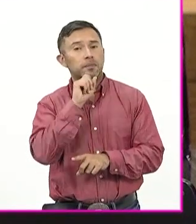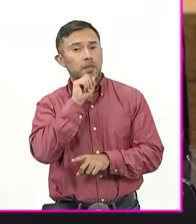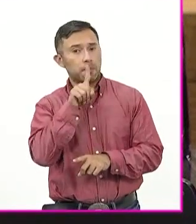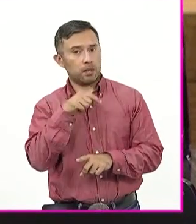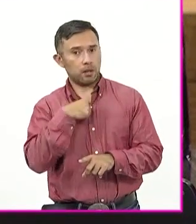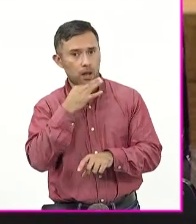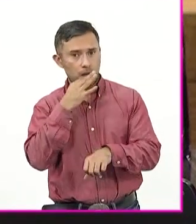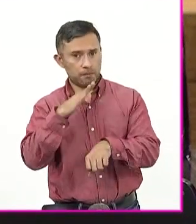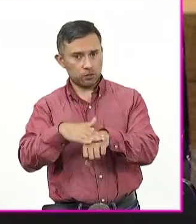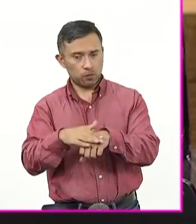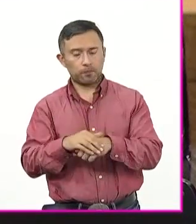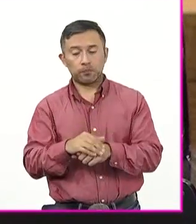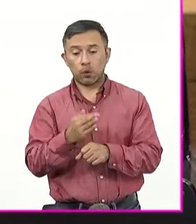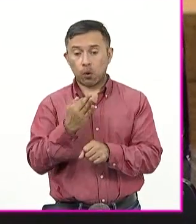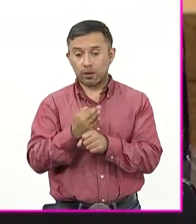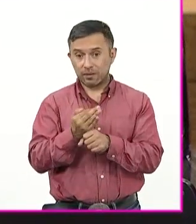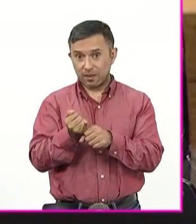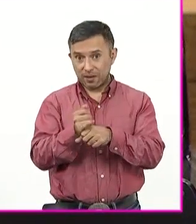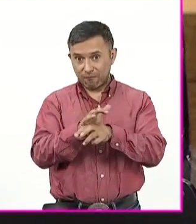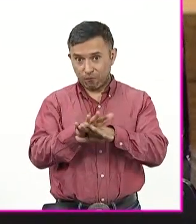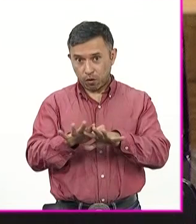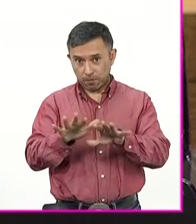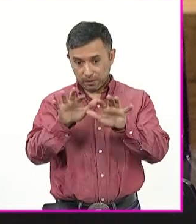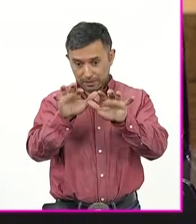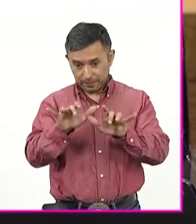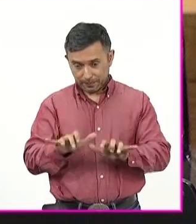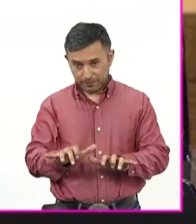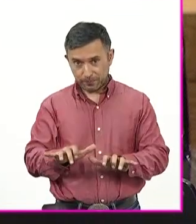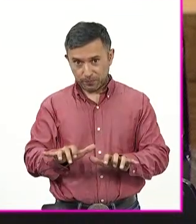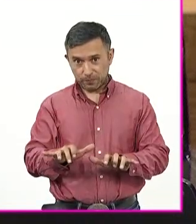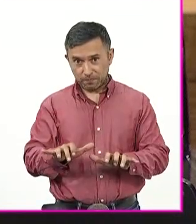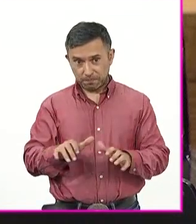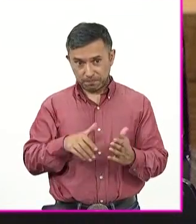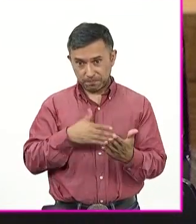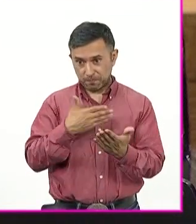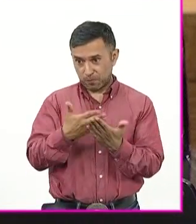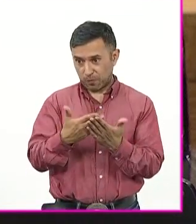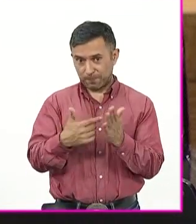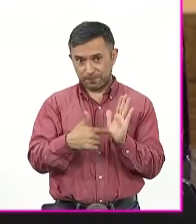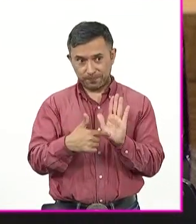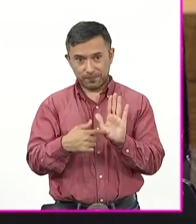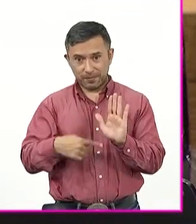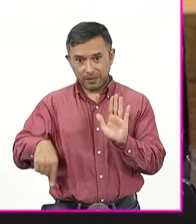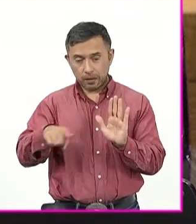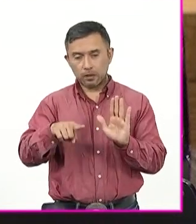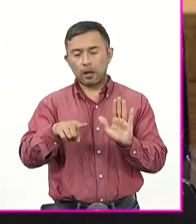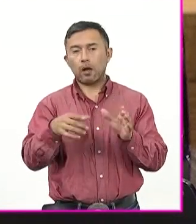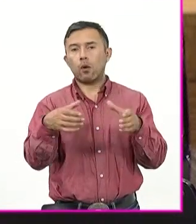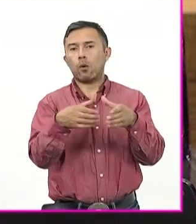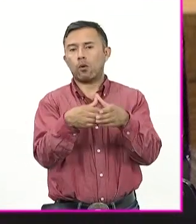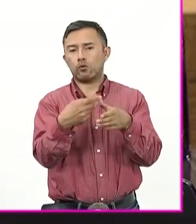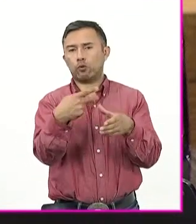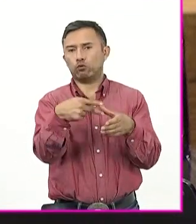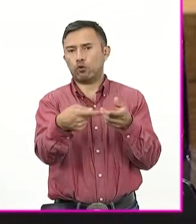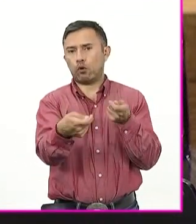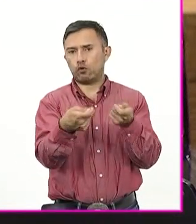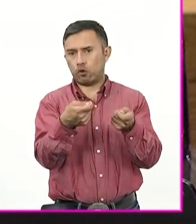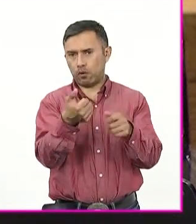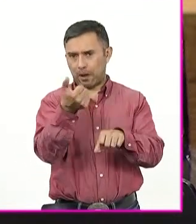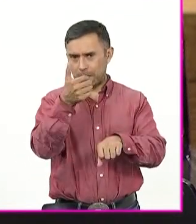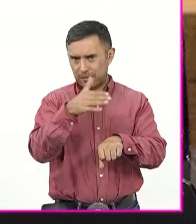del informe que está a nuestra consideración. Es una obligación del órgano interno de control